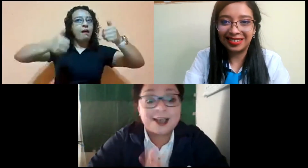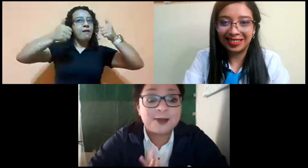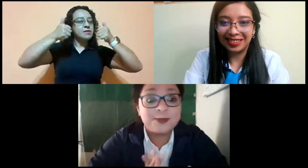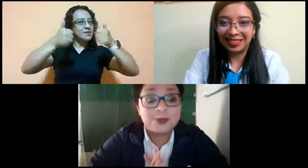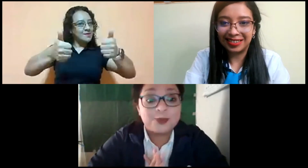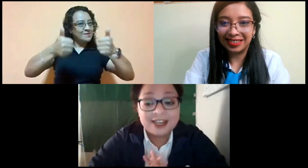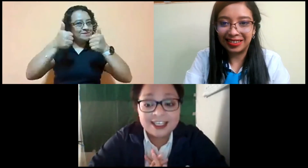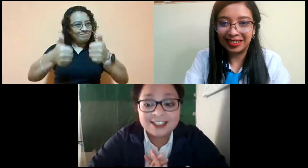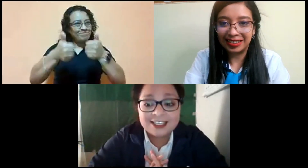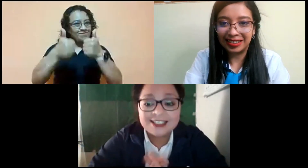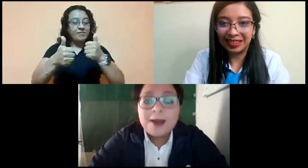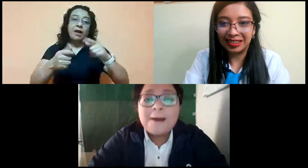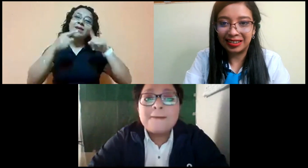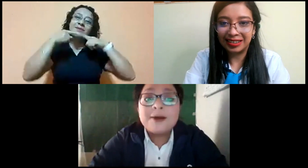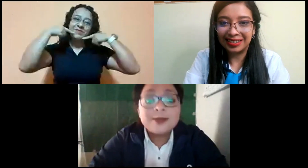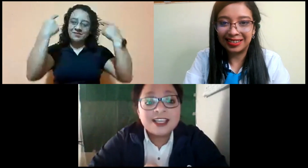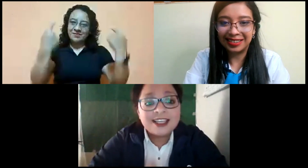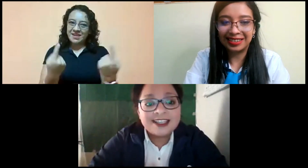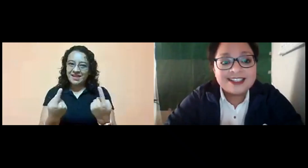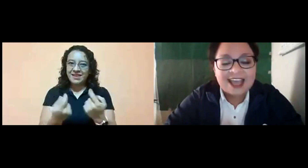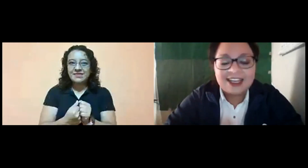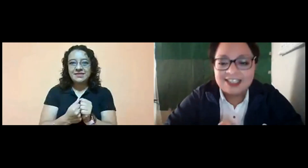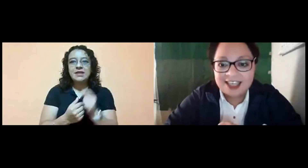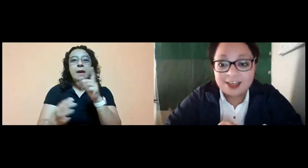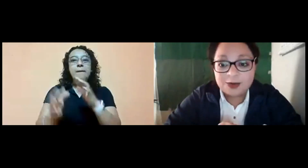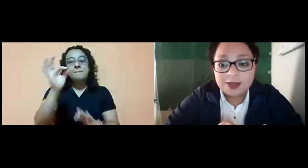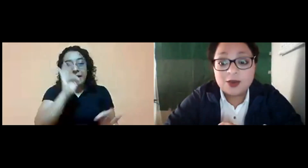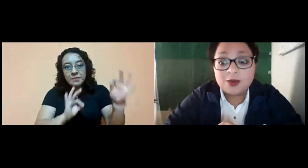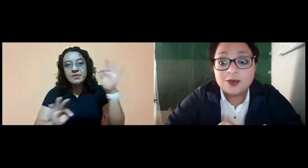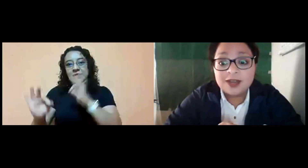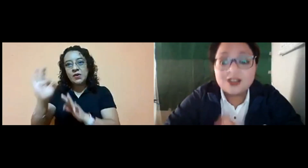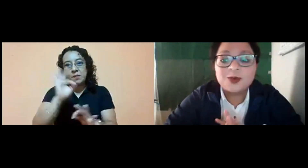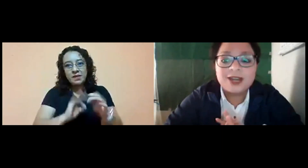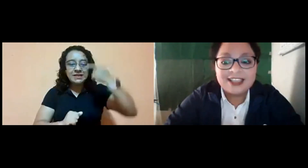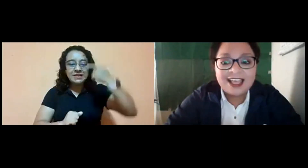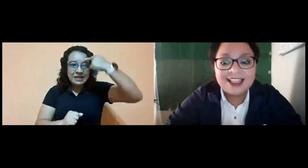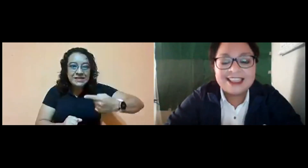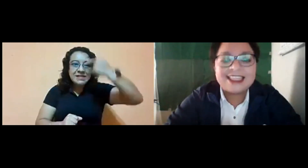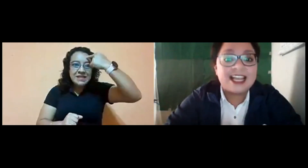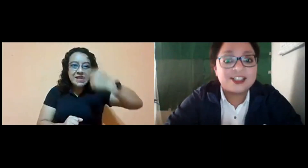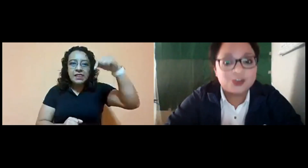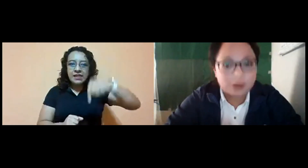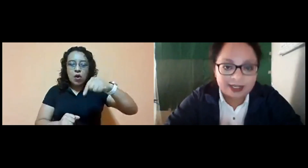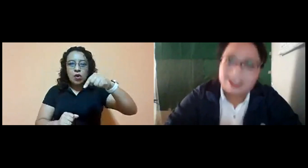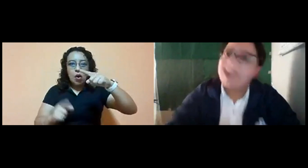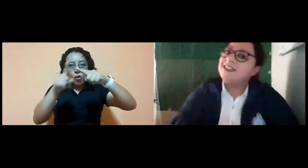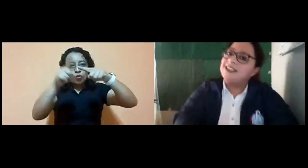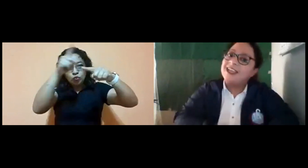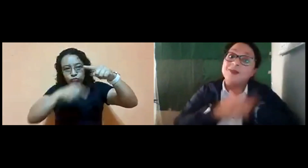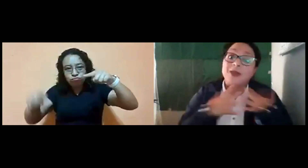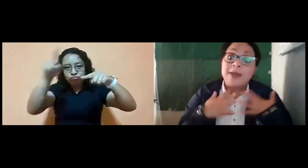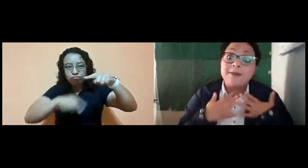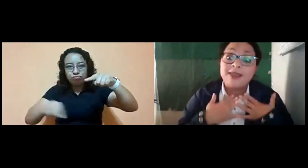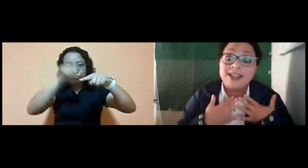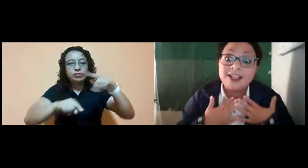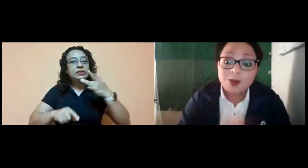y que están muy felices. Vamos a iniciar el día de hoy con una ruleta de la suerte. Así que les